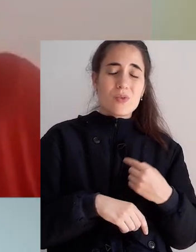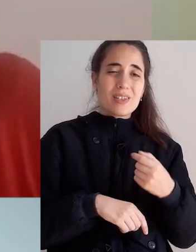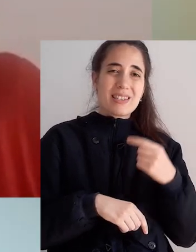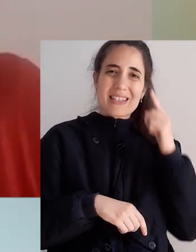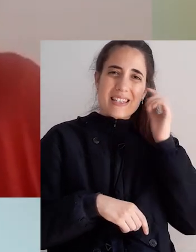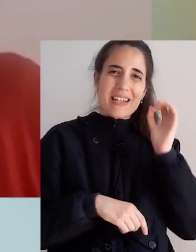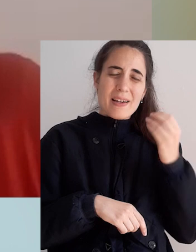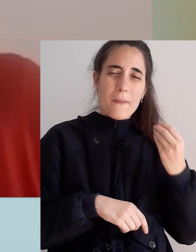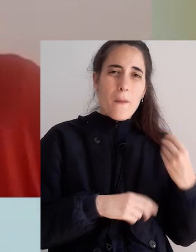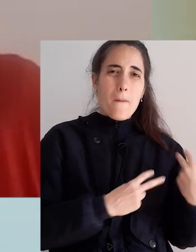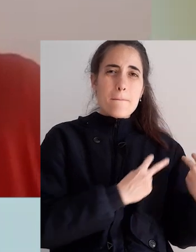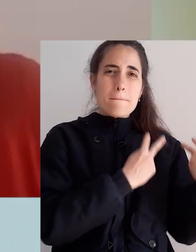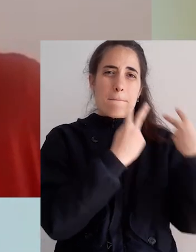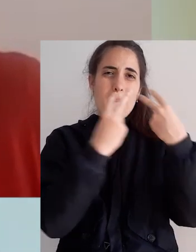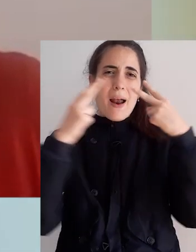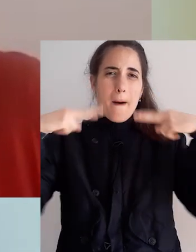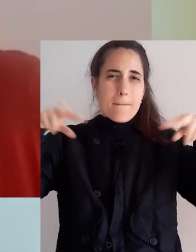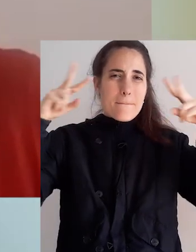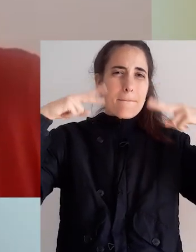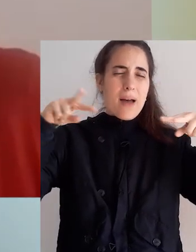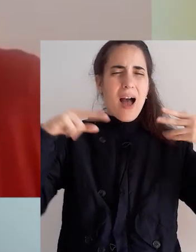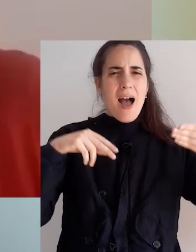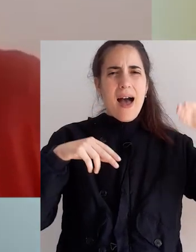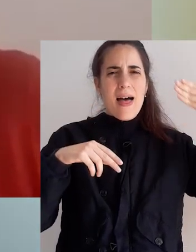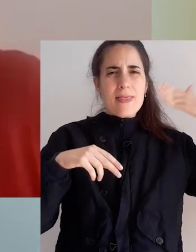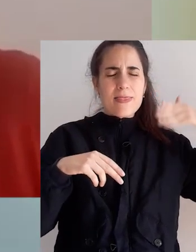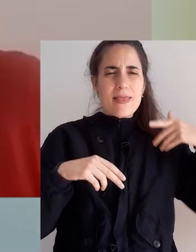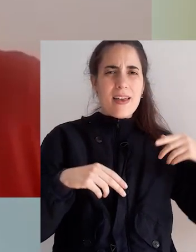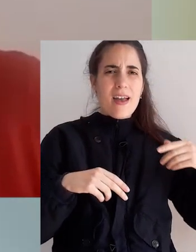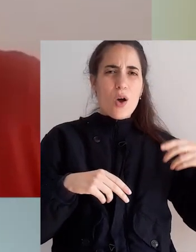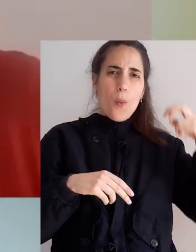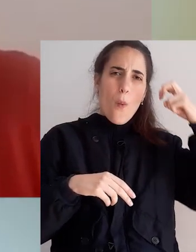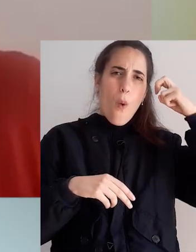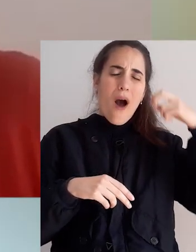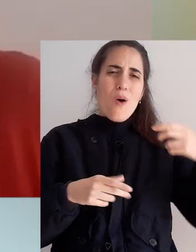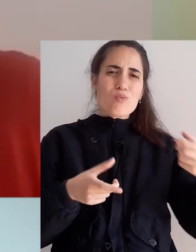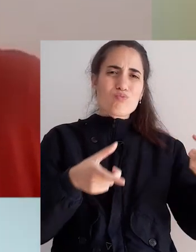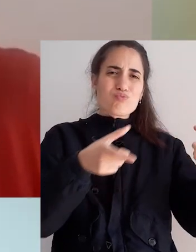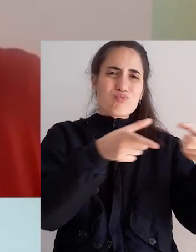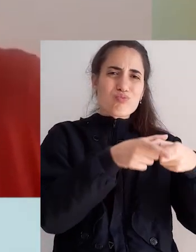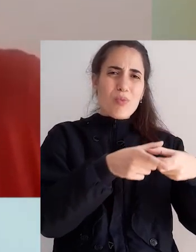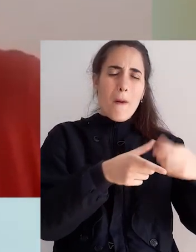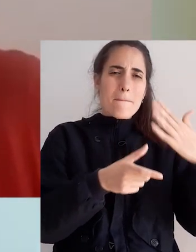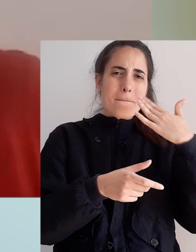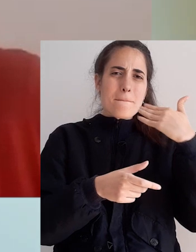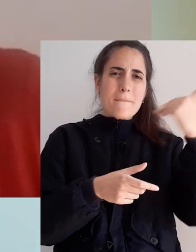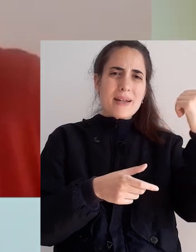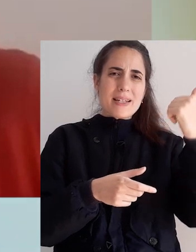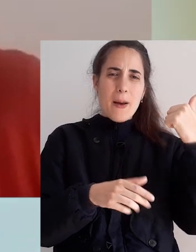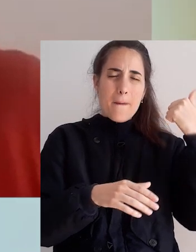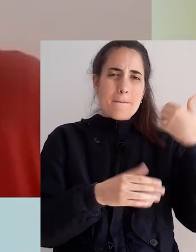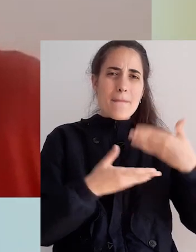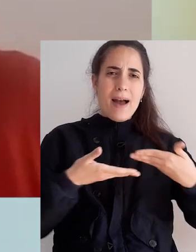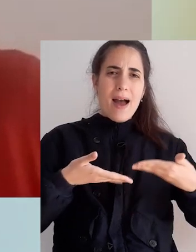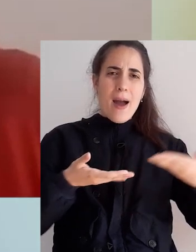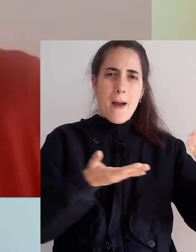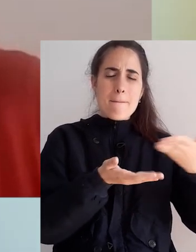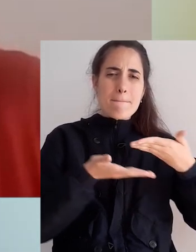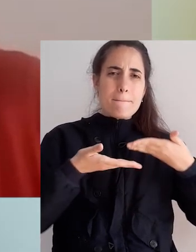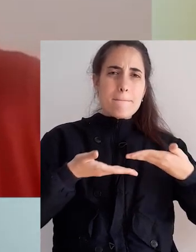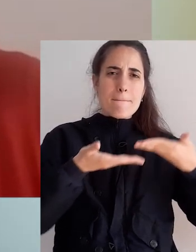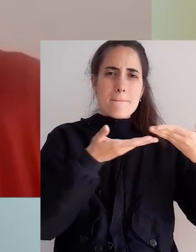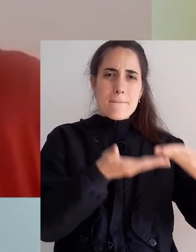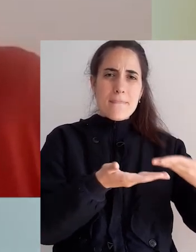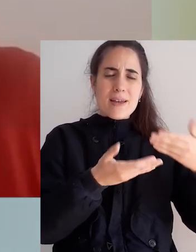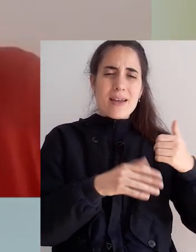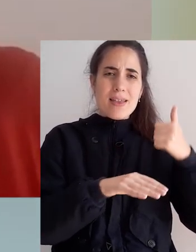que nada, lo que propuso Milei en la campaña lo está cumpliendo.